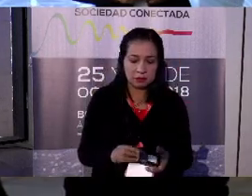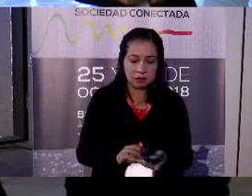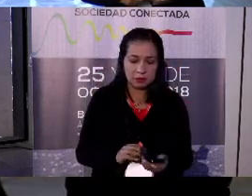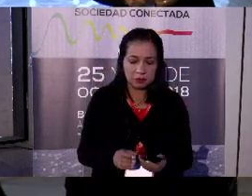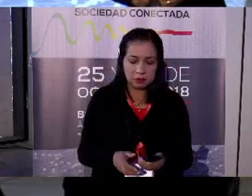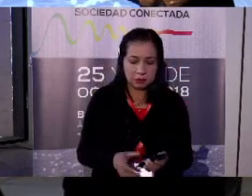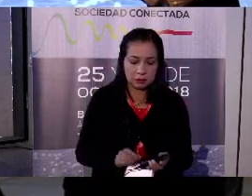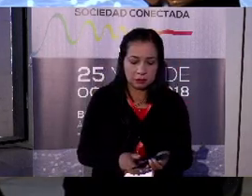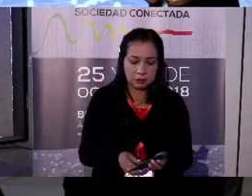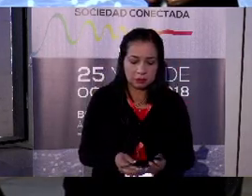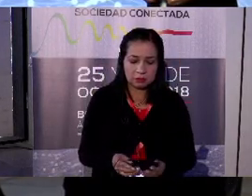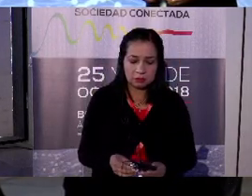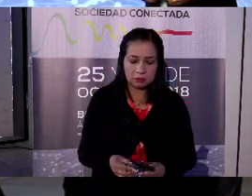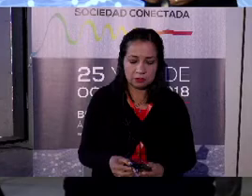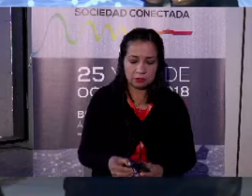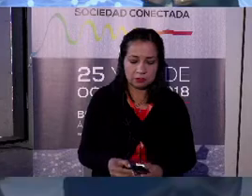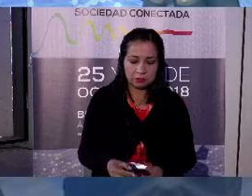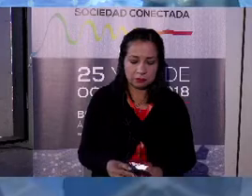here